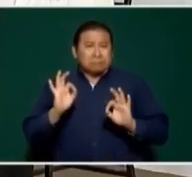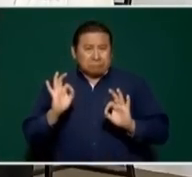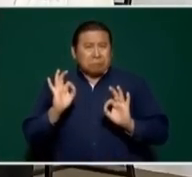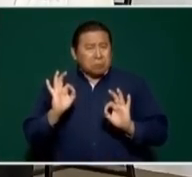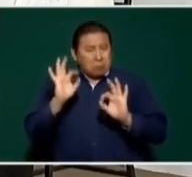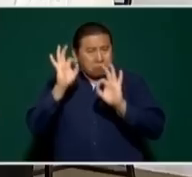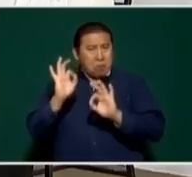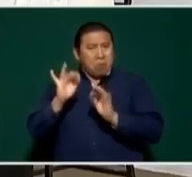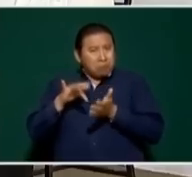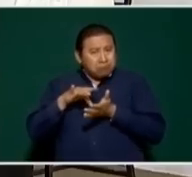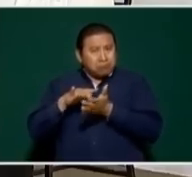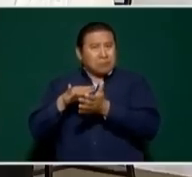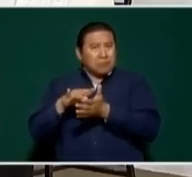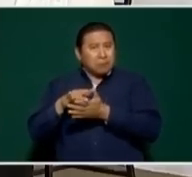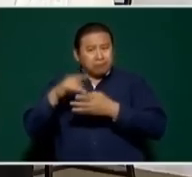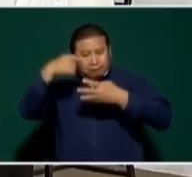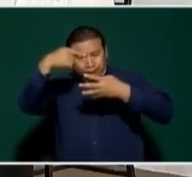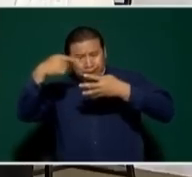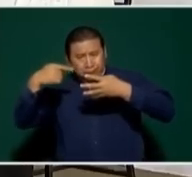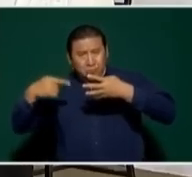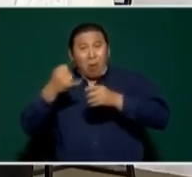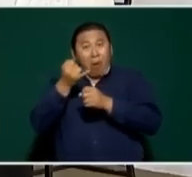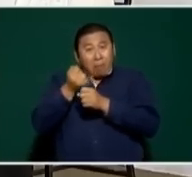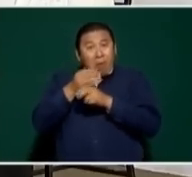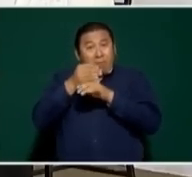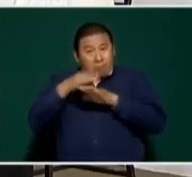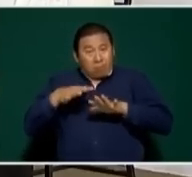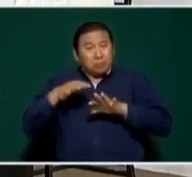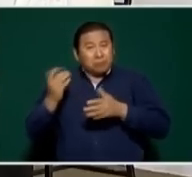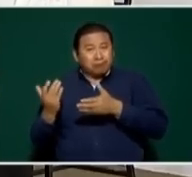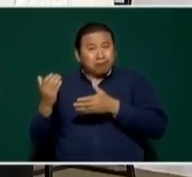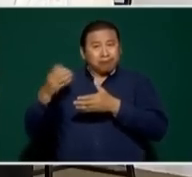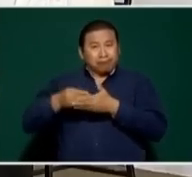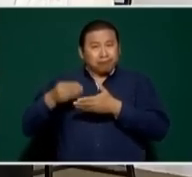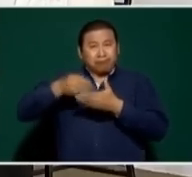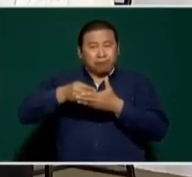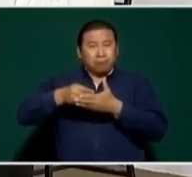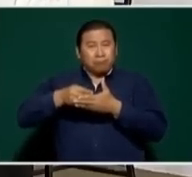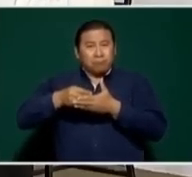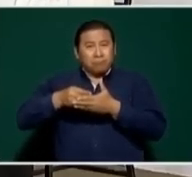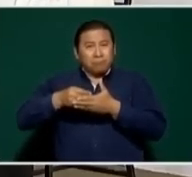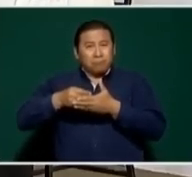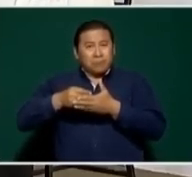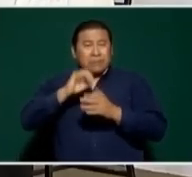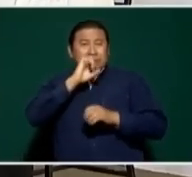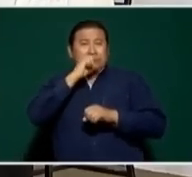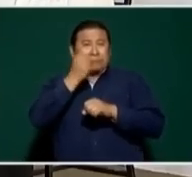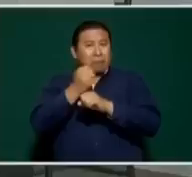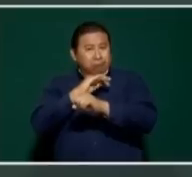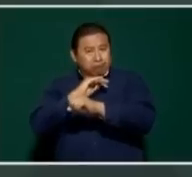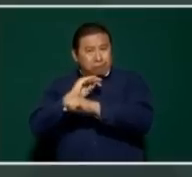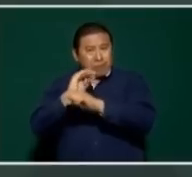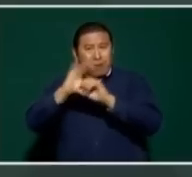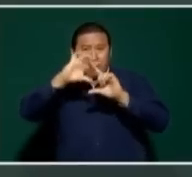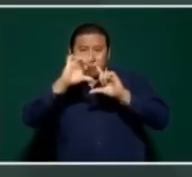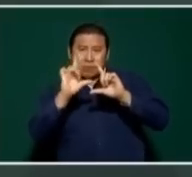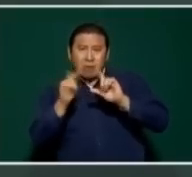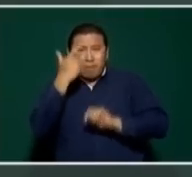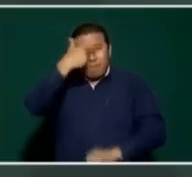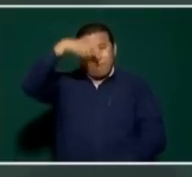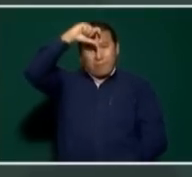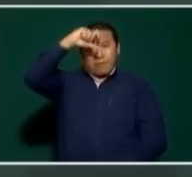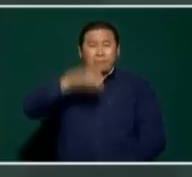respaldado por datos que tiene tanto la Secretaría de la Defensa como la Secretaría de